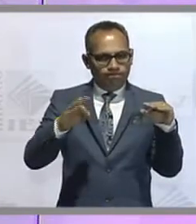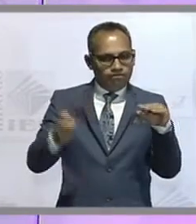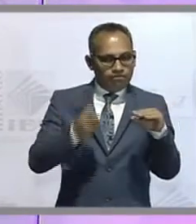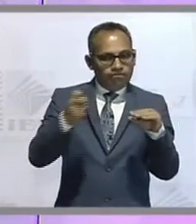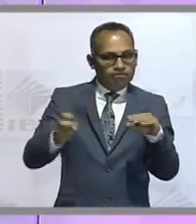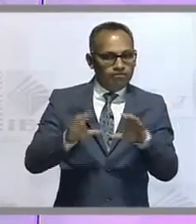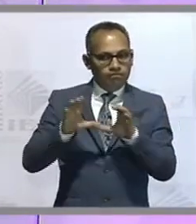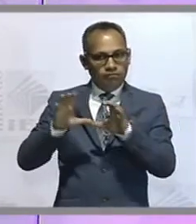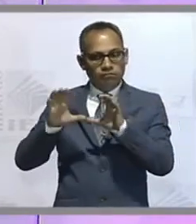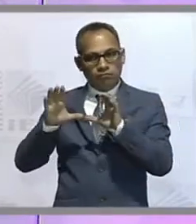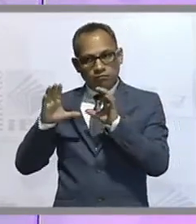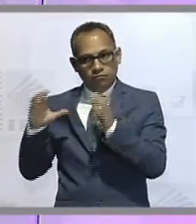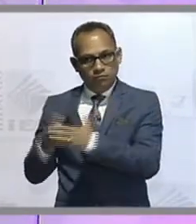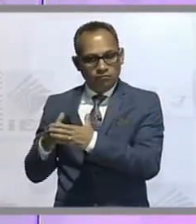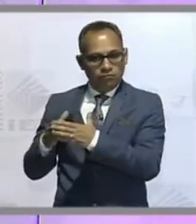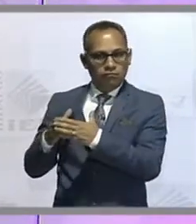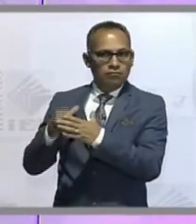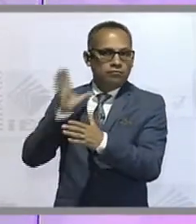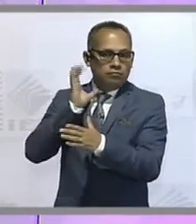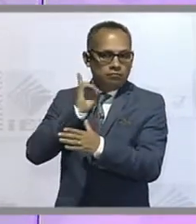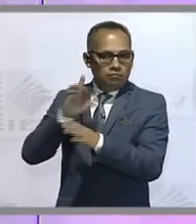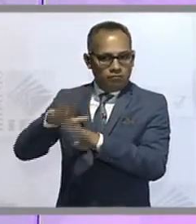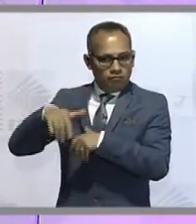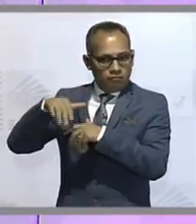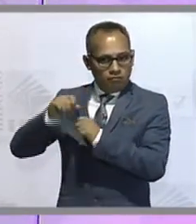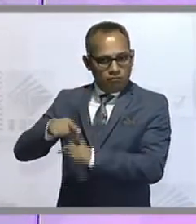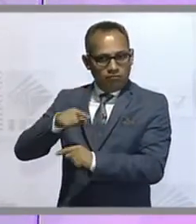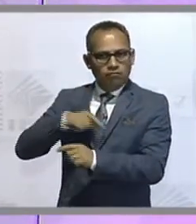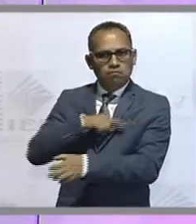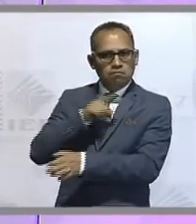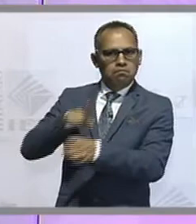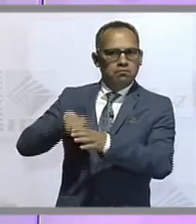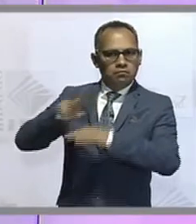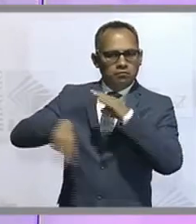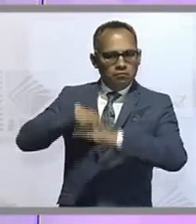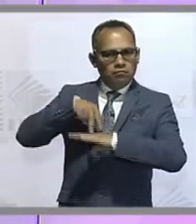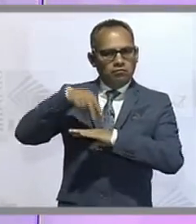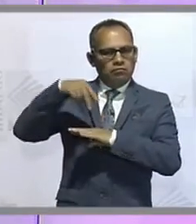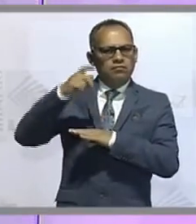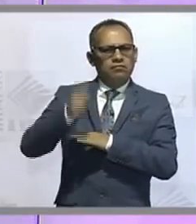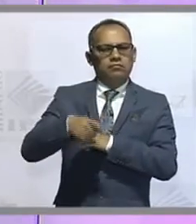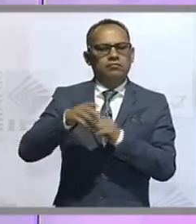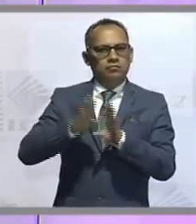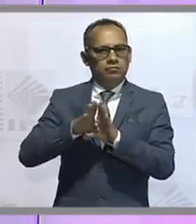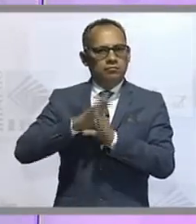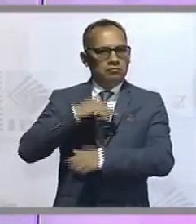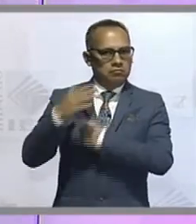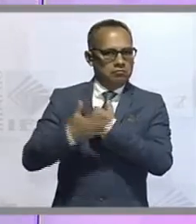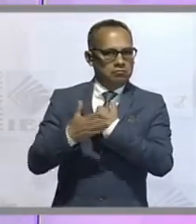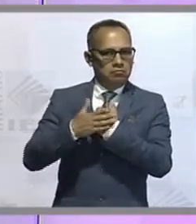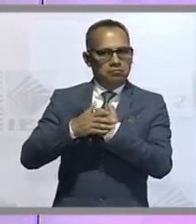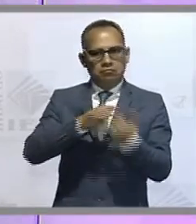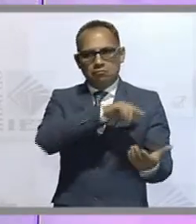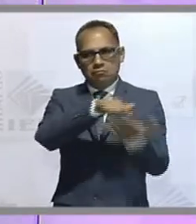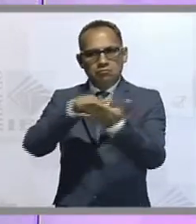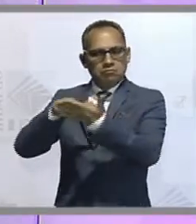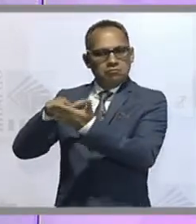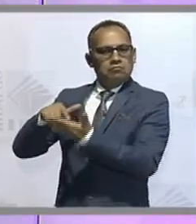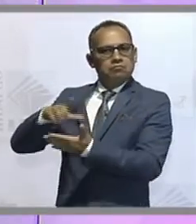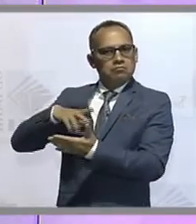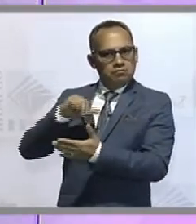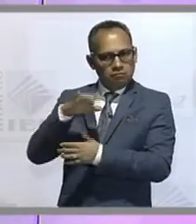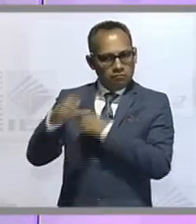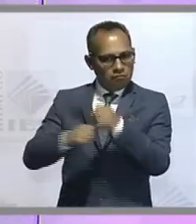legislar para que ese tipo de empresas la podamos tener en cada una de las regiones que todos los hidalguenses tengan la oportunidad de llevar